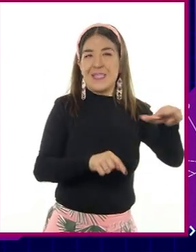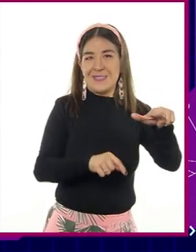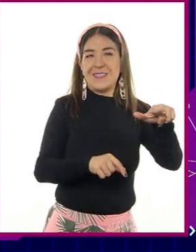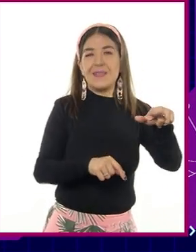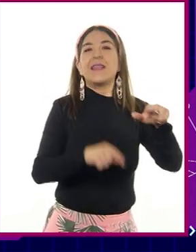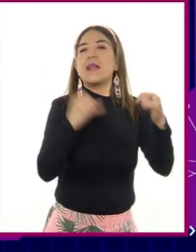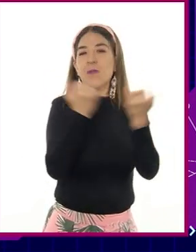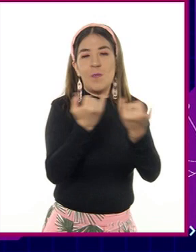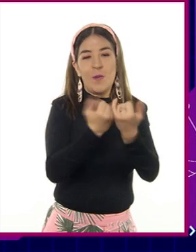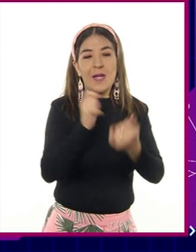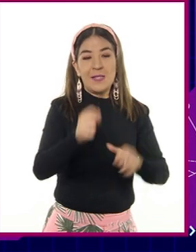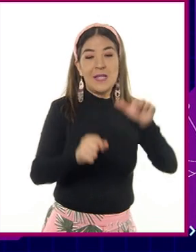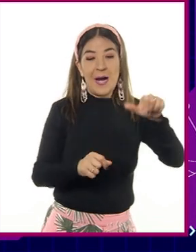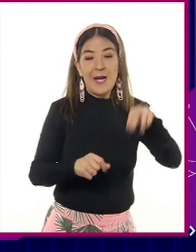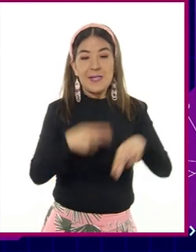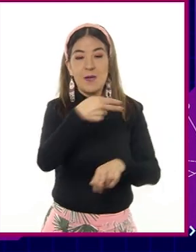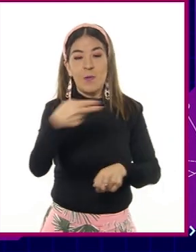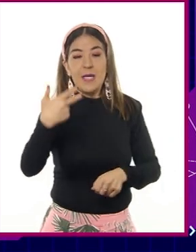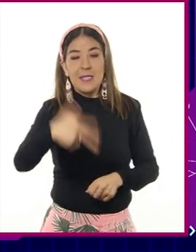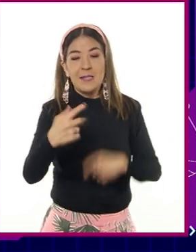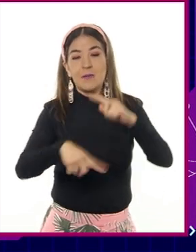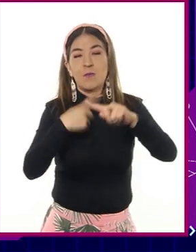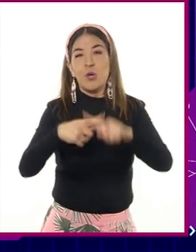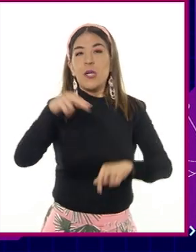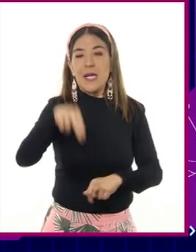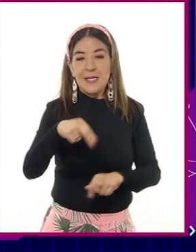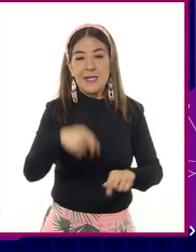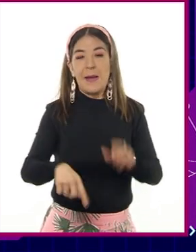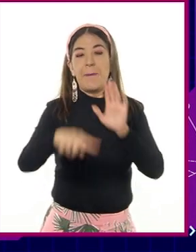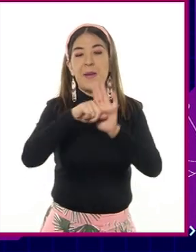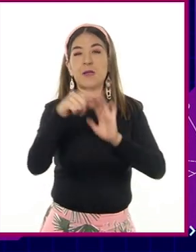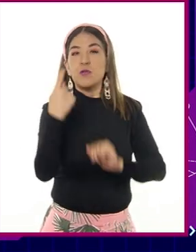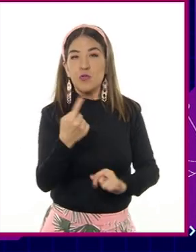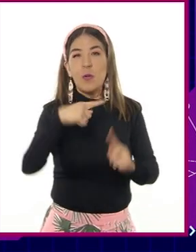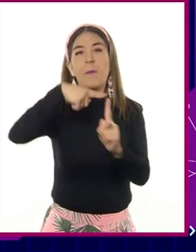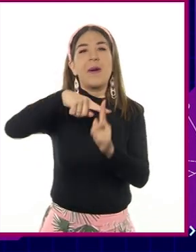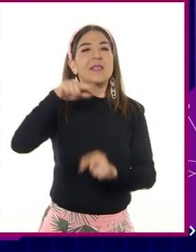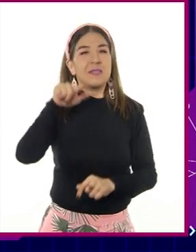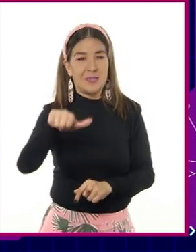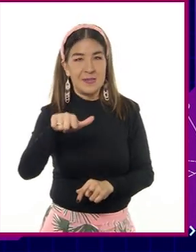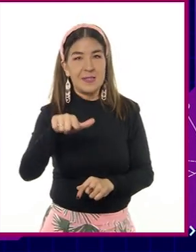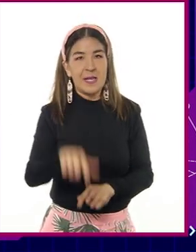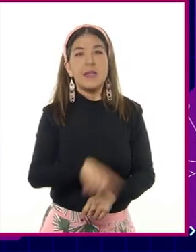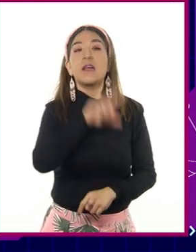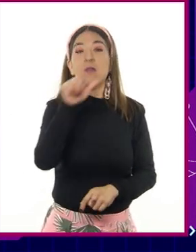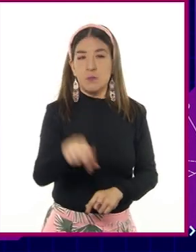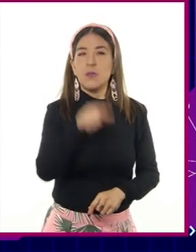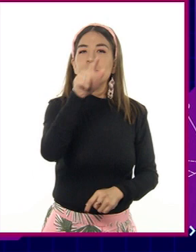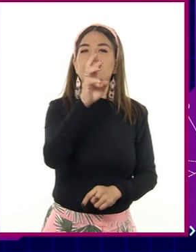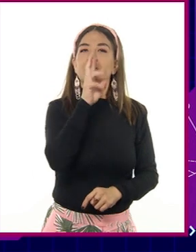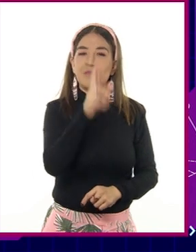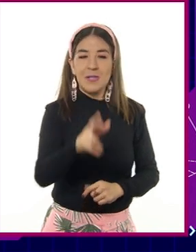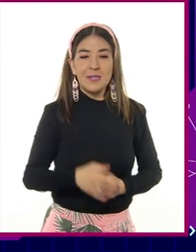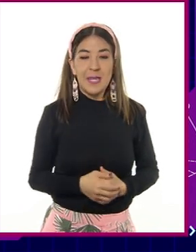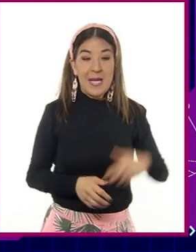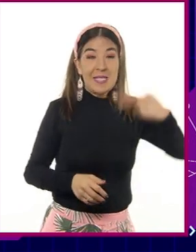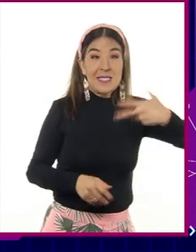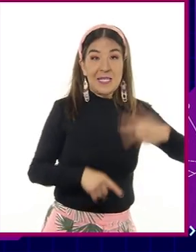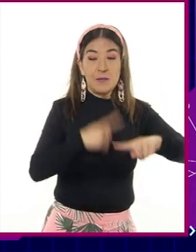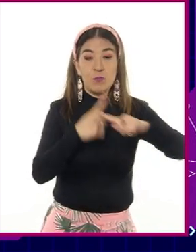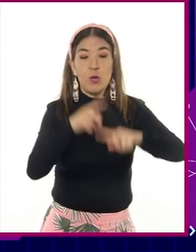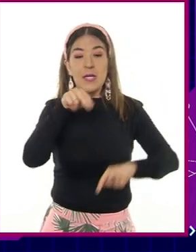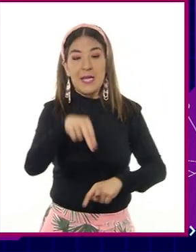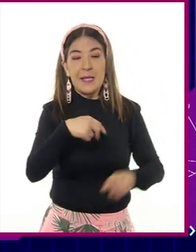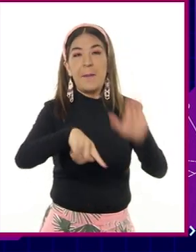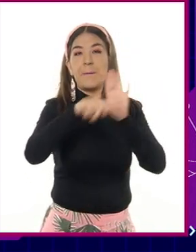igual a 13 por N menos 1 más 17. Realizamos la operación indicada, es decir, 13 por N menos